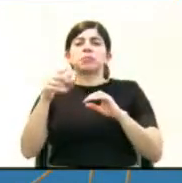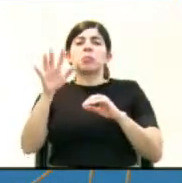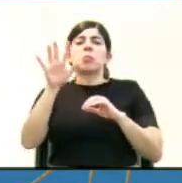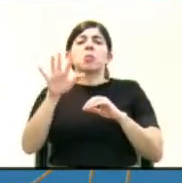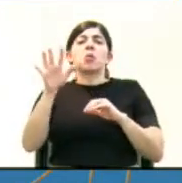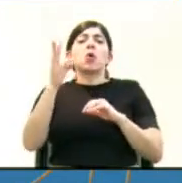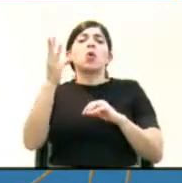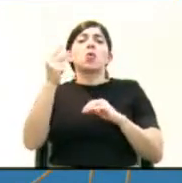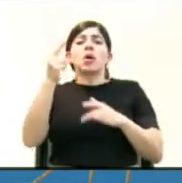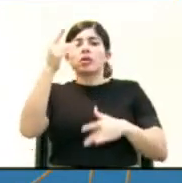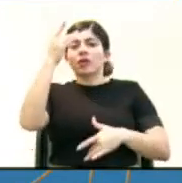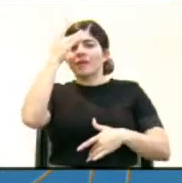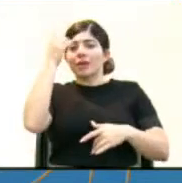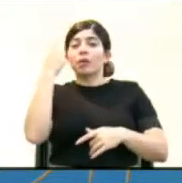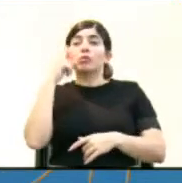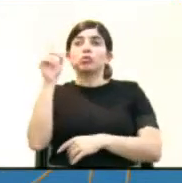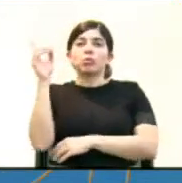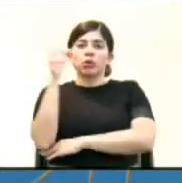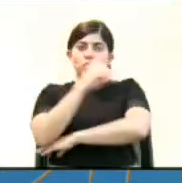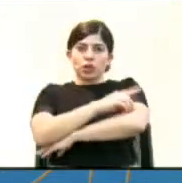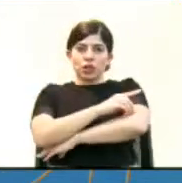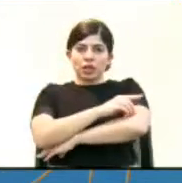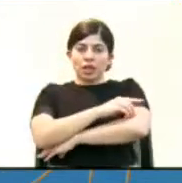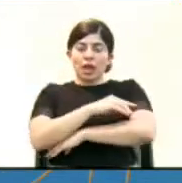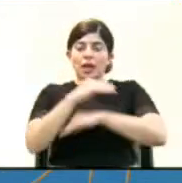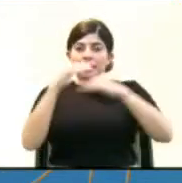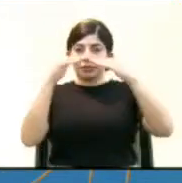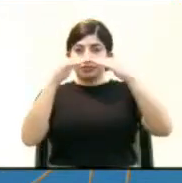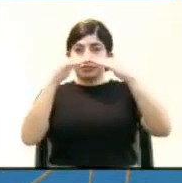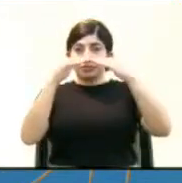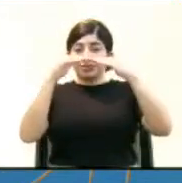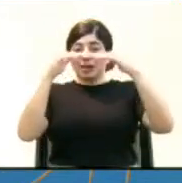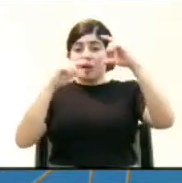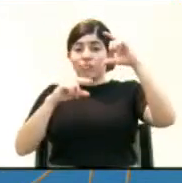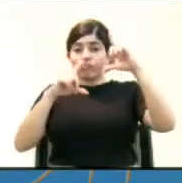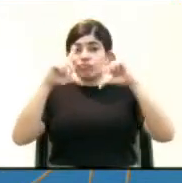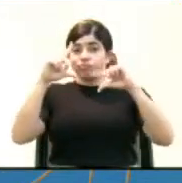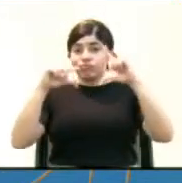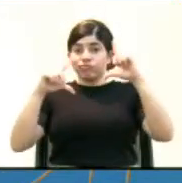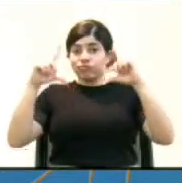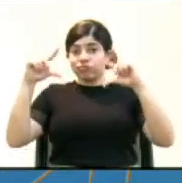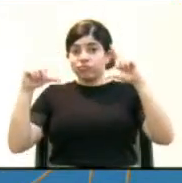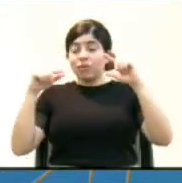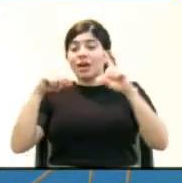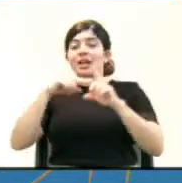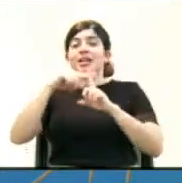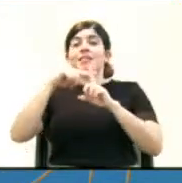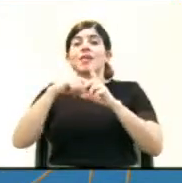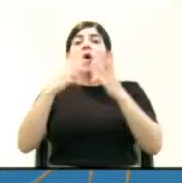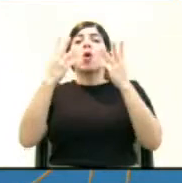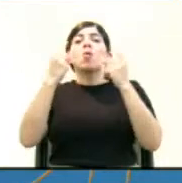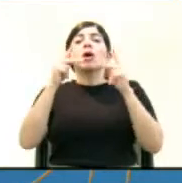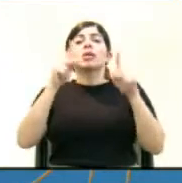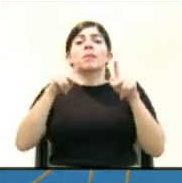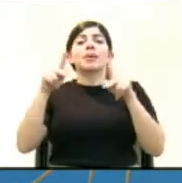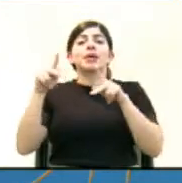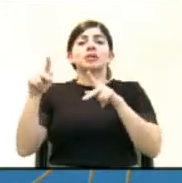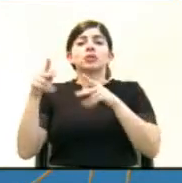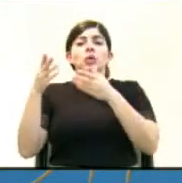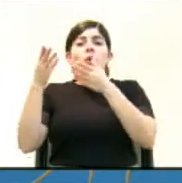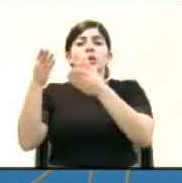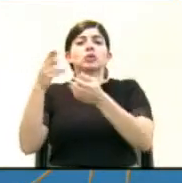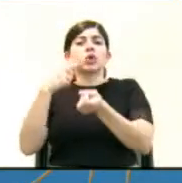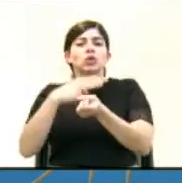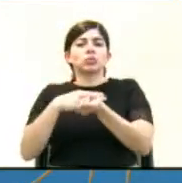promedio de casos por día. Y las barras que son el nivel de hospitalización, o sea, cuál es